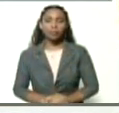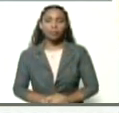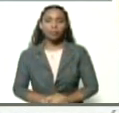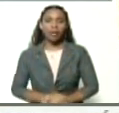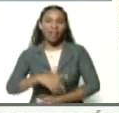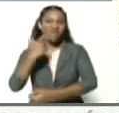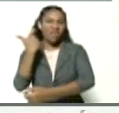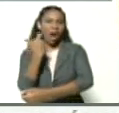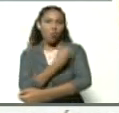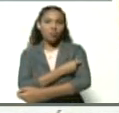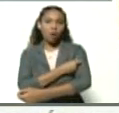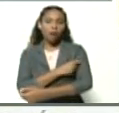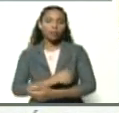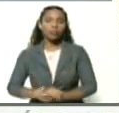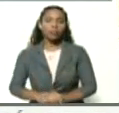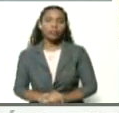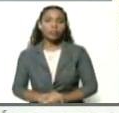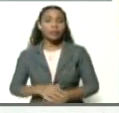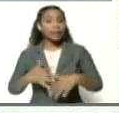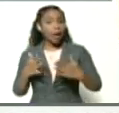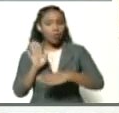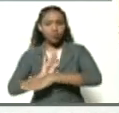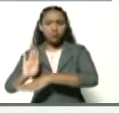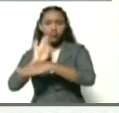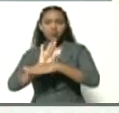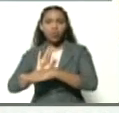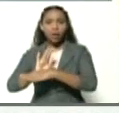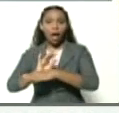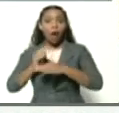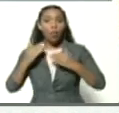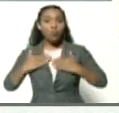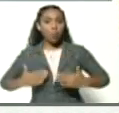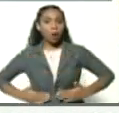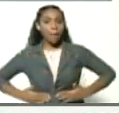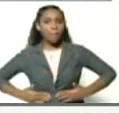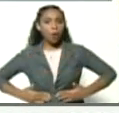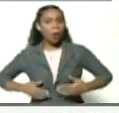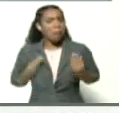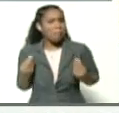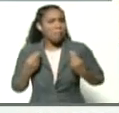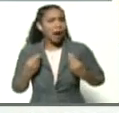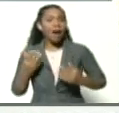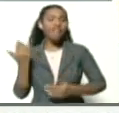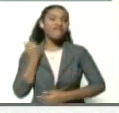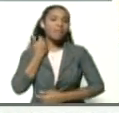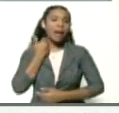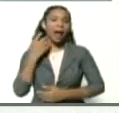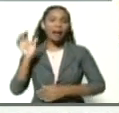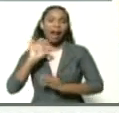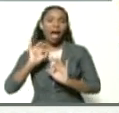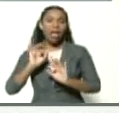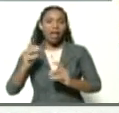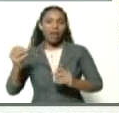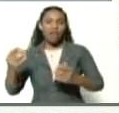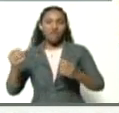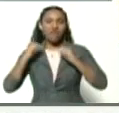son vacunas que protegen al cuerpo para que la enfermedad no te pegue tan